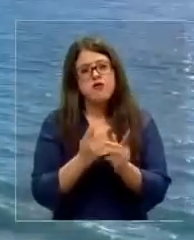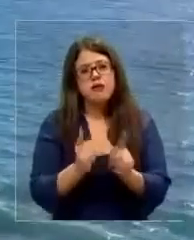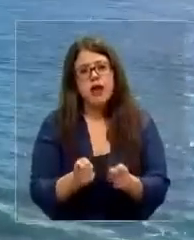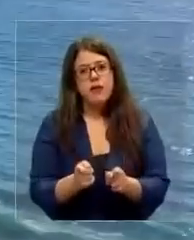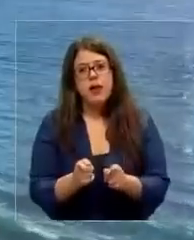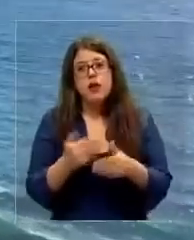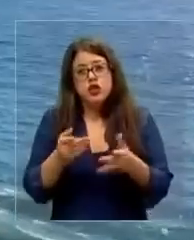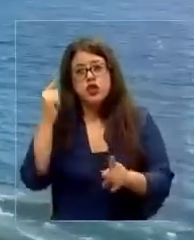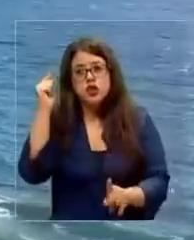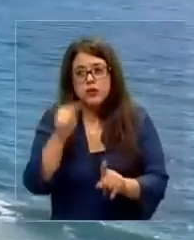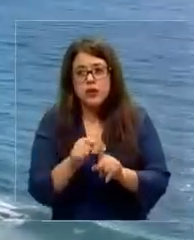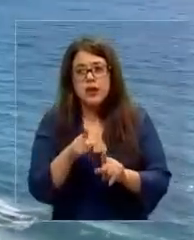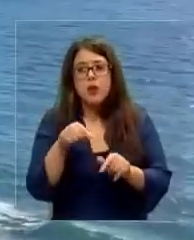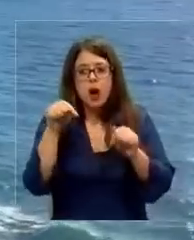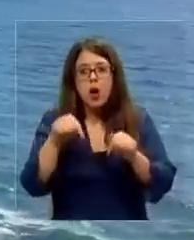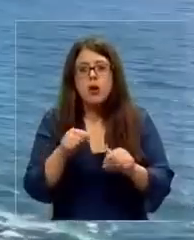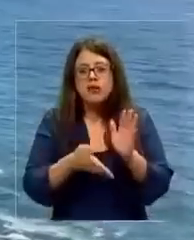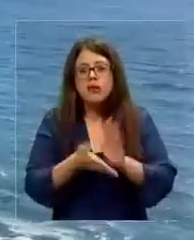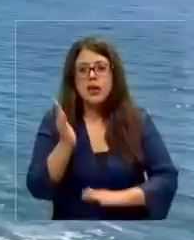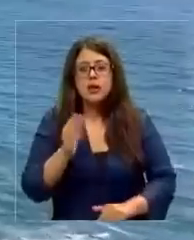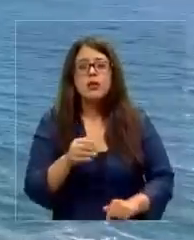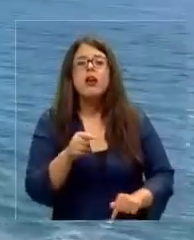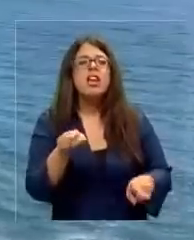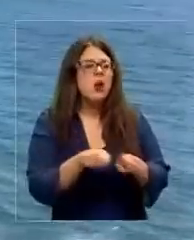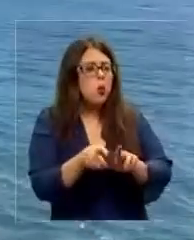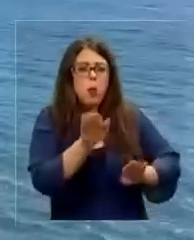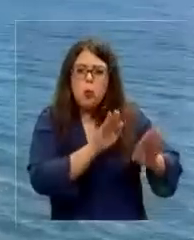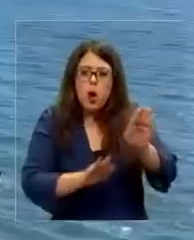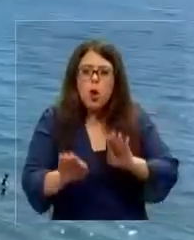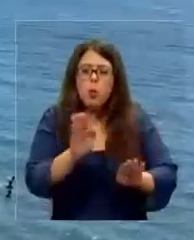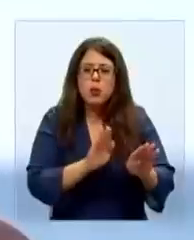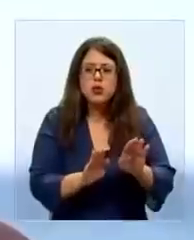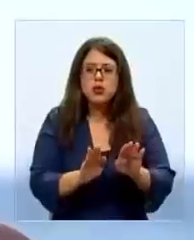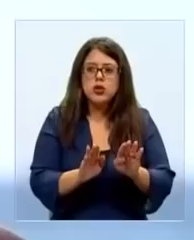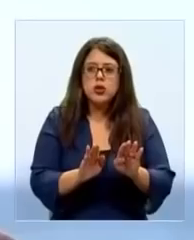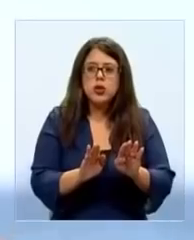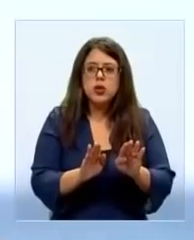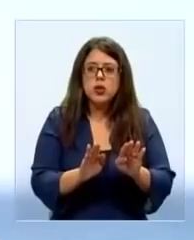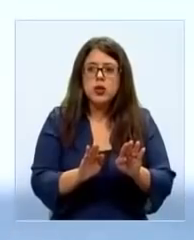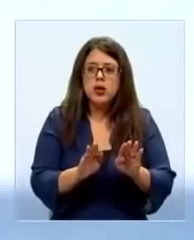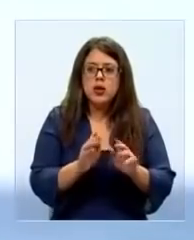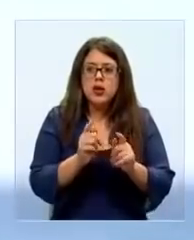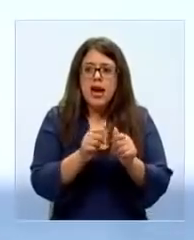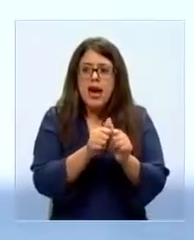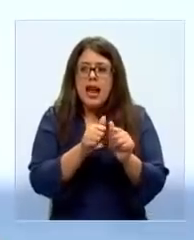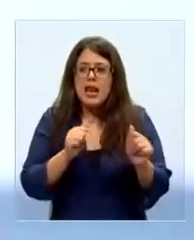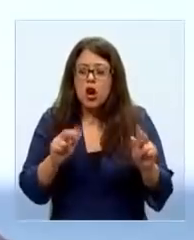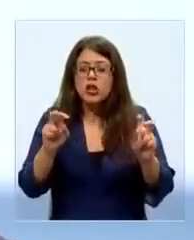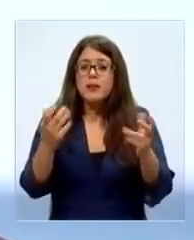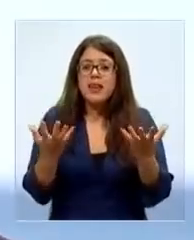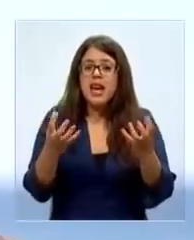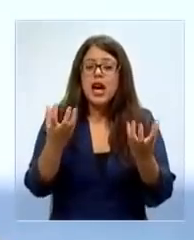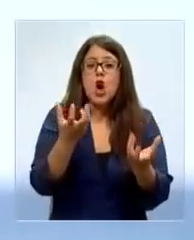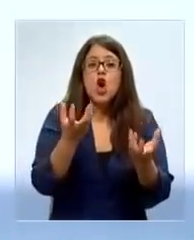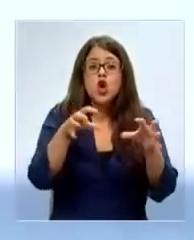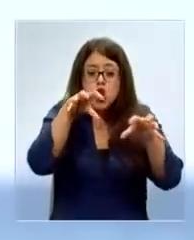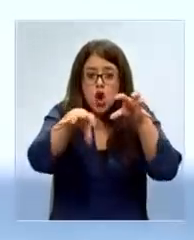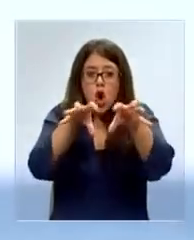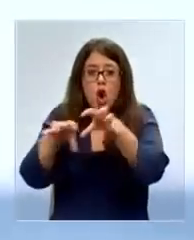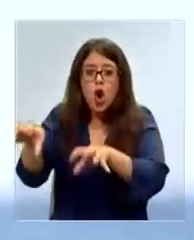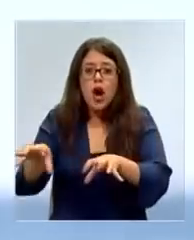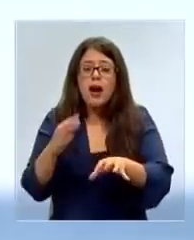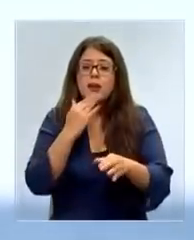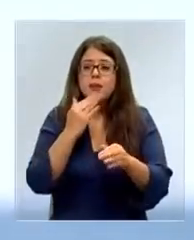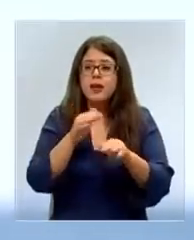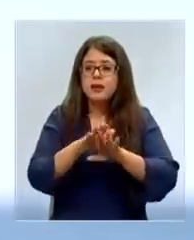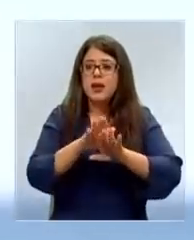Entonces, esa es la idea que tuvimos ahora de salir. Y con precaución, lejos de los roqueríos, donde hay más corrientes, y viendo que tampoco hay tanto oleaje, entonces es